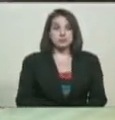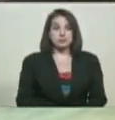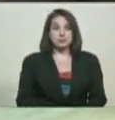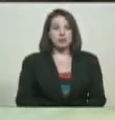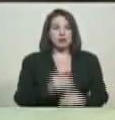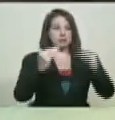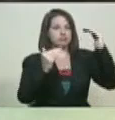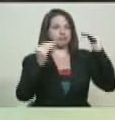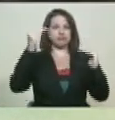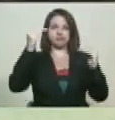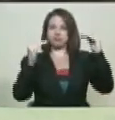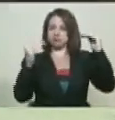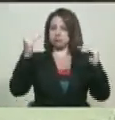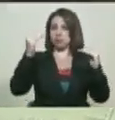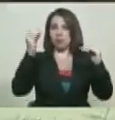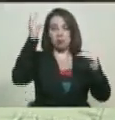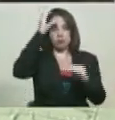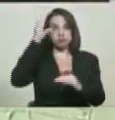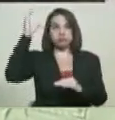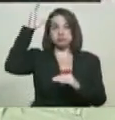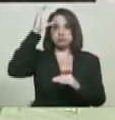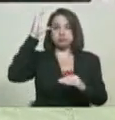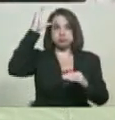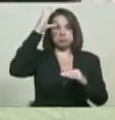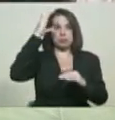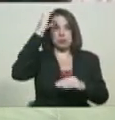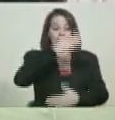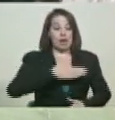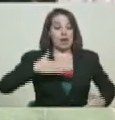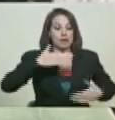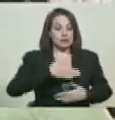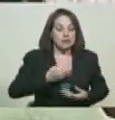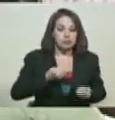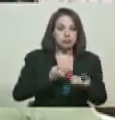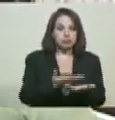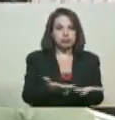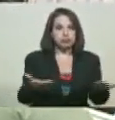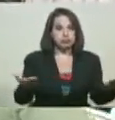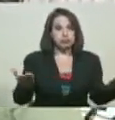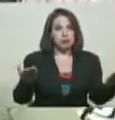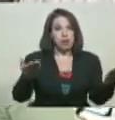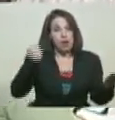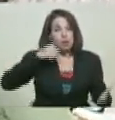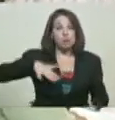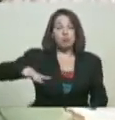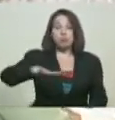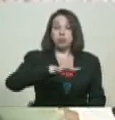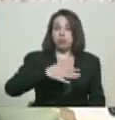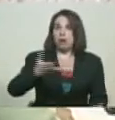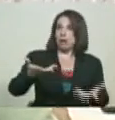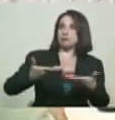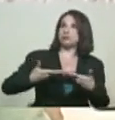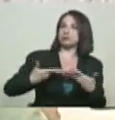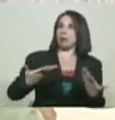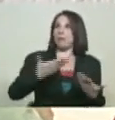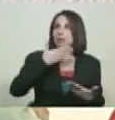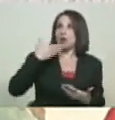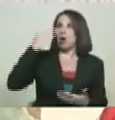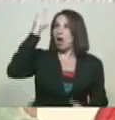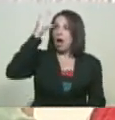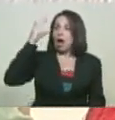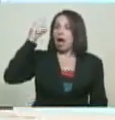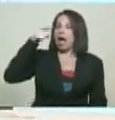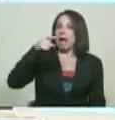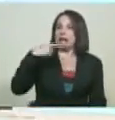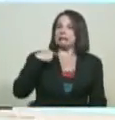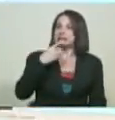por su capacidad de satisfacer las necesidades del pueblo de crear conciencia en el pueblo de